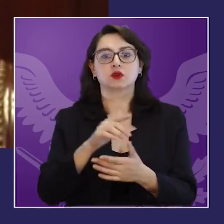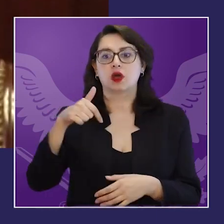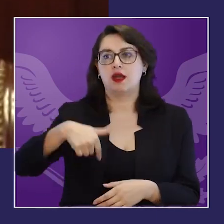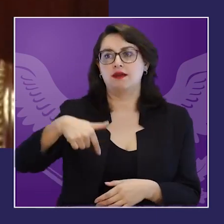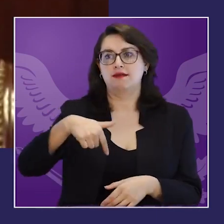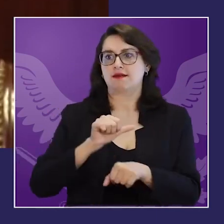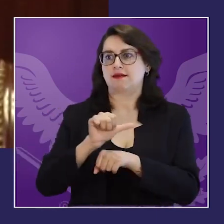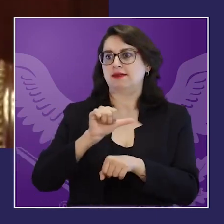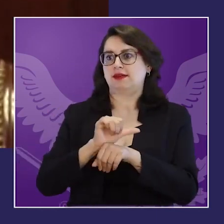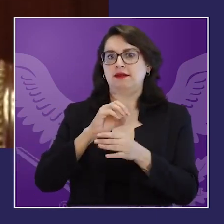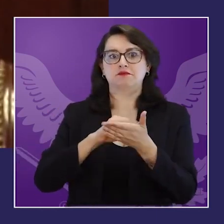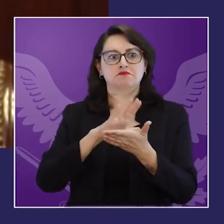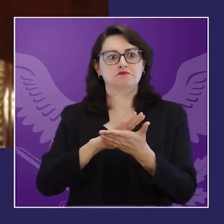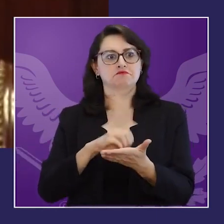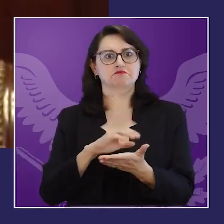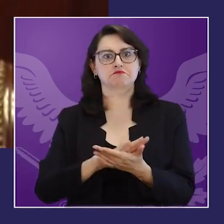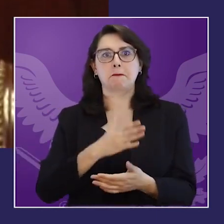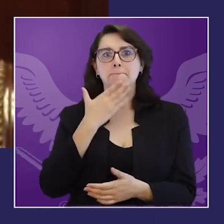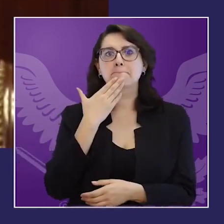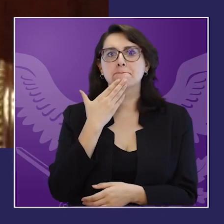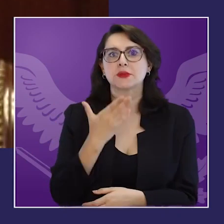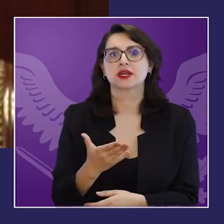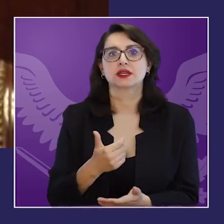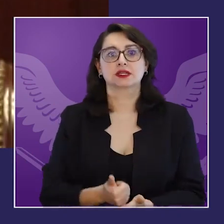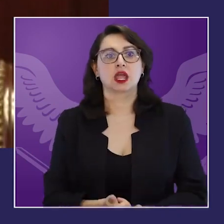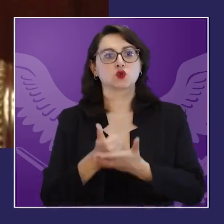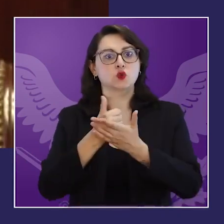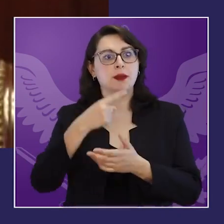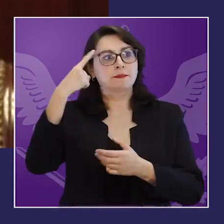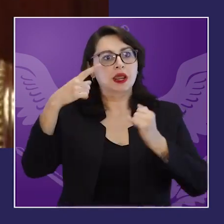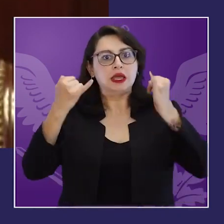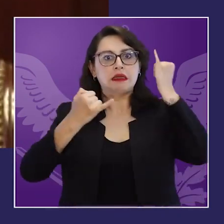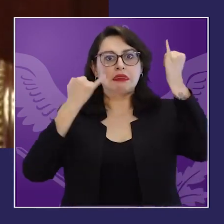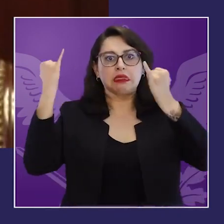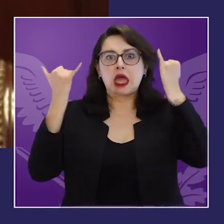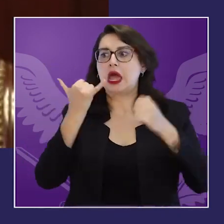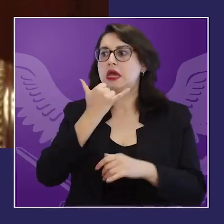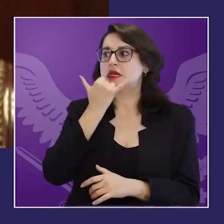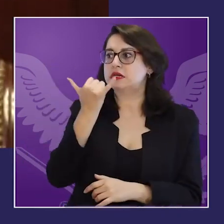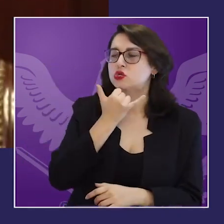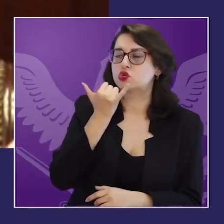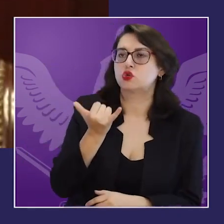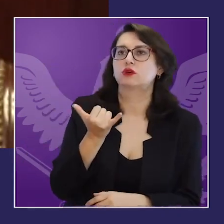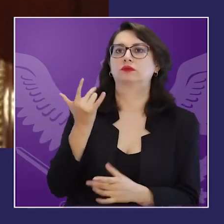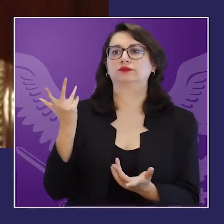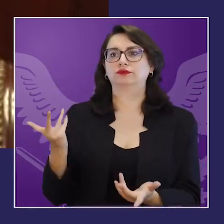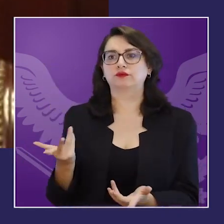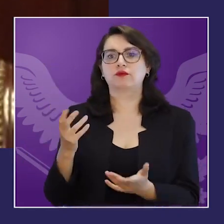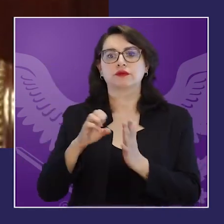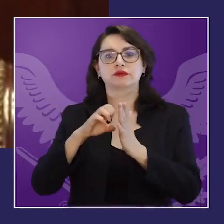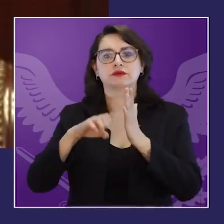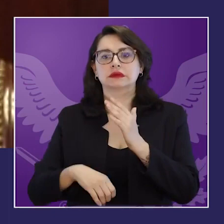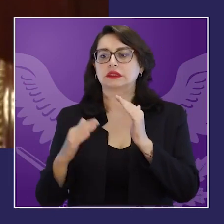para poder ejercer el cargo. Bueno, en los temas de registro también, aquí tienen muy buenos registros, por ejemplo en Argentina. Eso